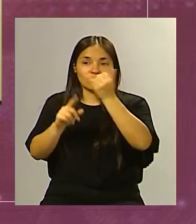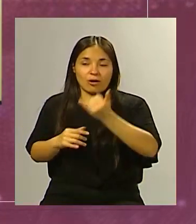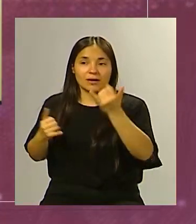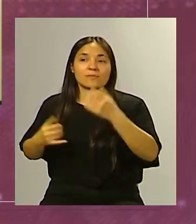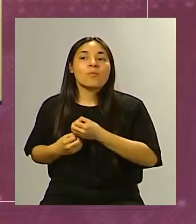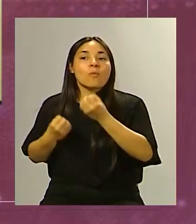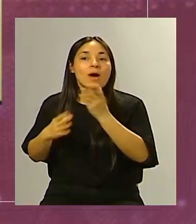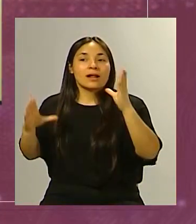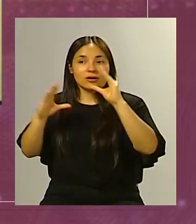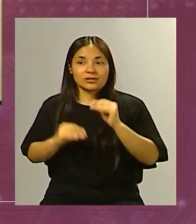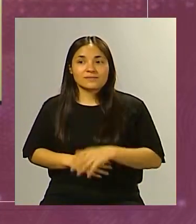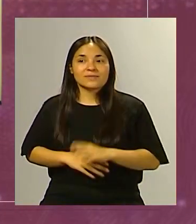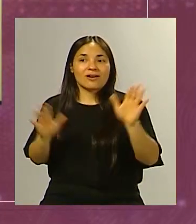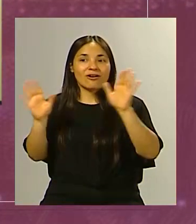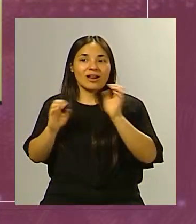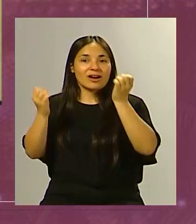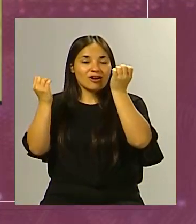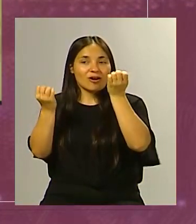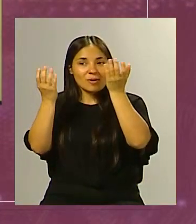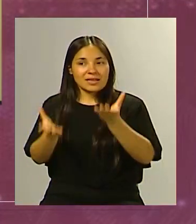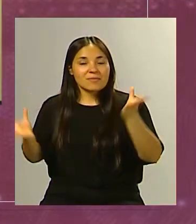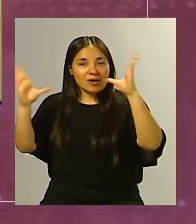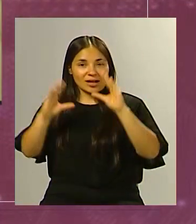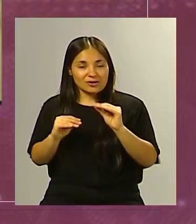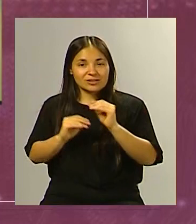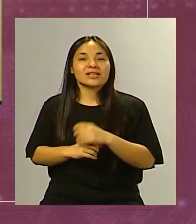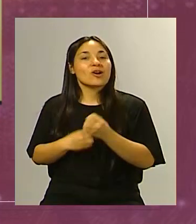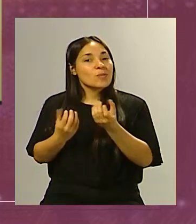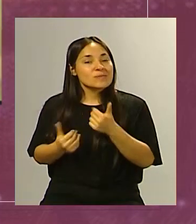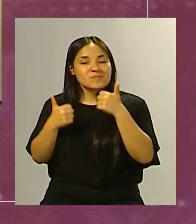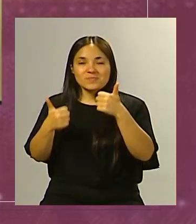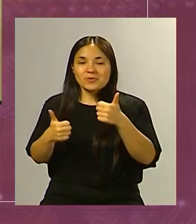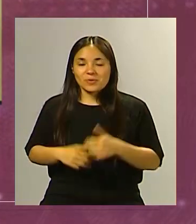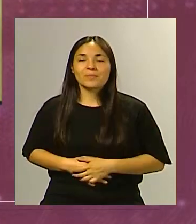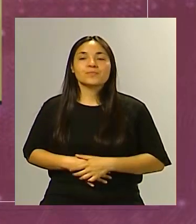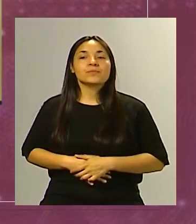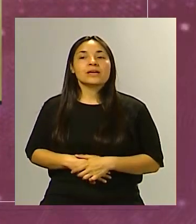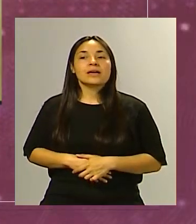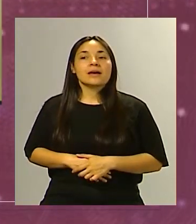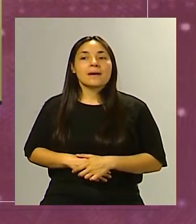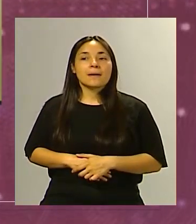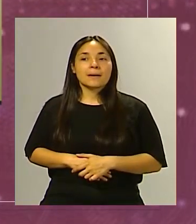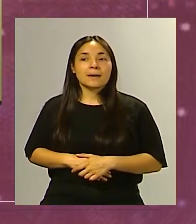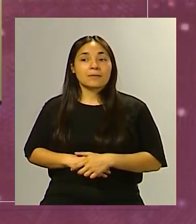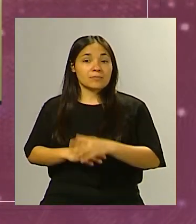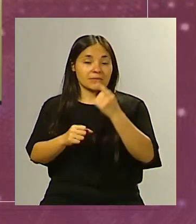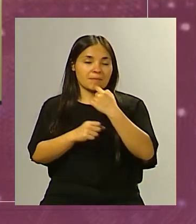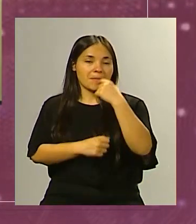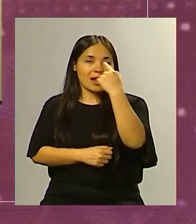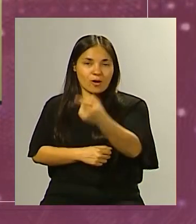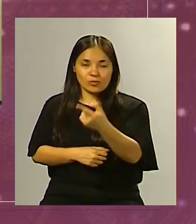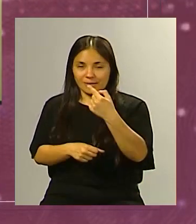noches. Hola Claudia, ¿qué tal? Buenas noches, ¿cómo están? Muy bien. Bueno, primero quiero comenzar, la primera pregunta